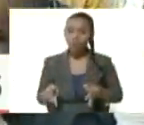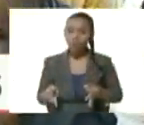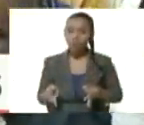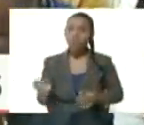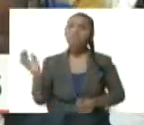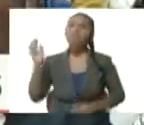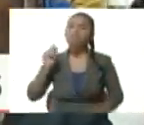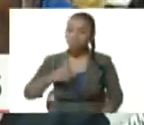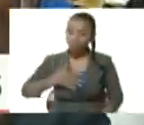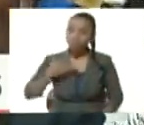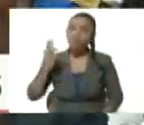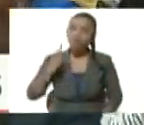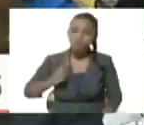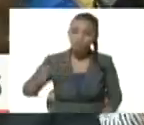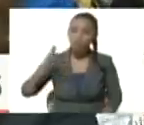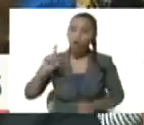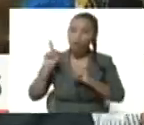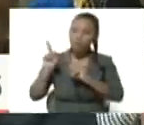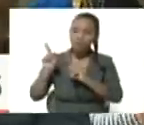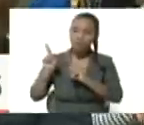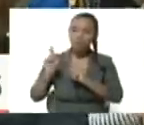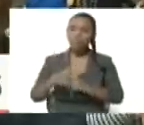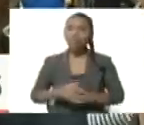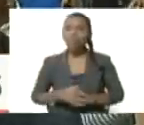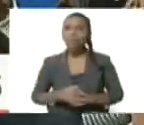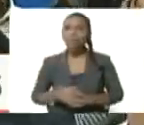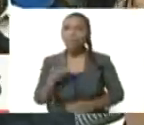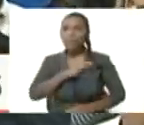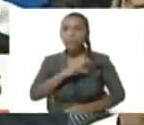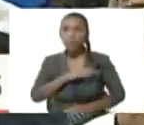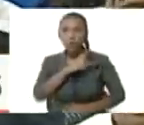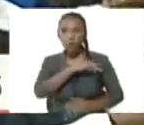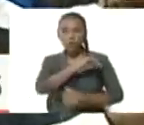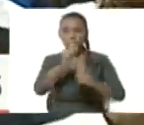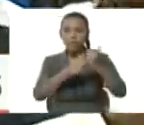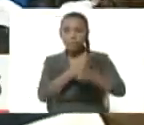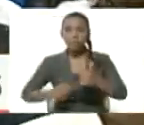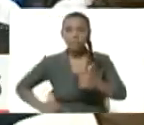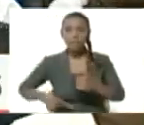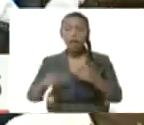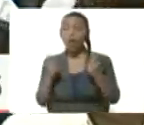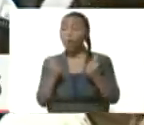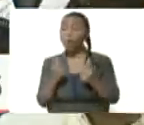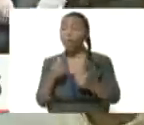útiles, señor vicepresidente de Economía, y están